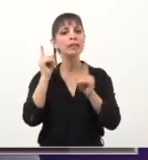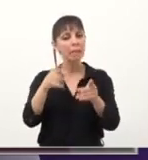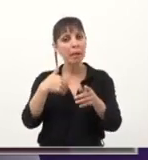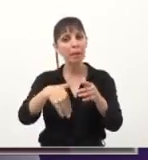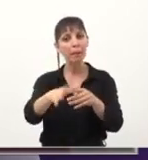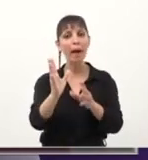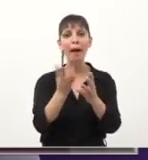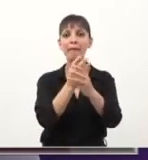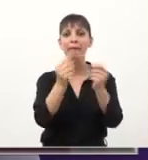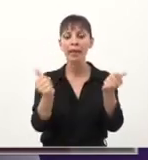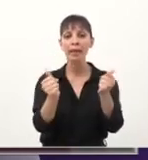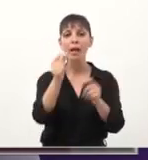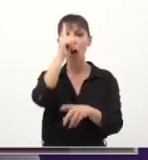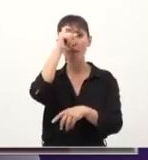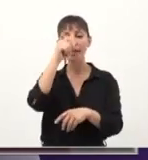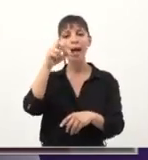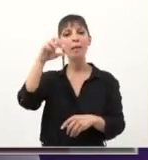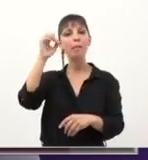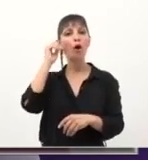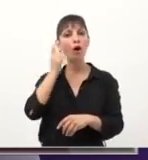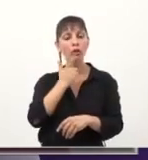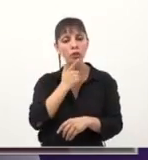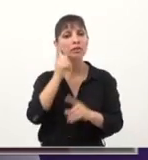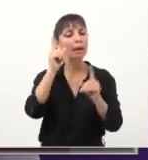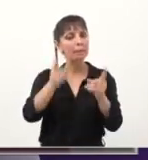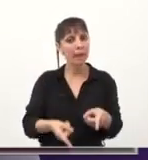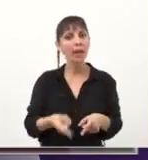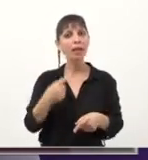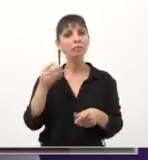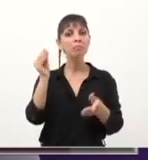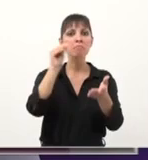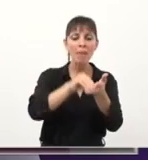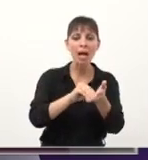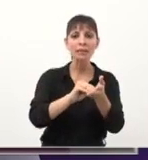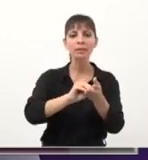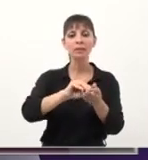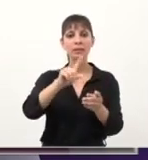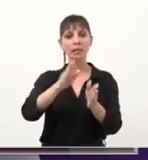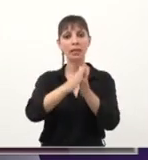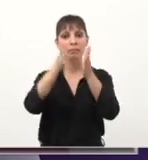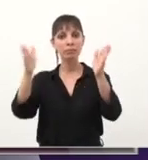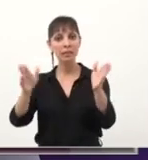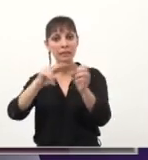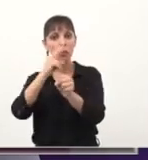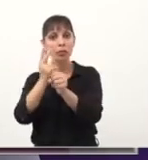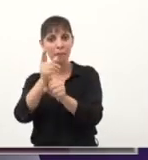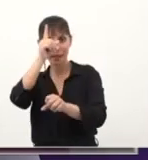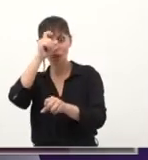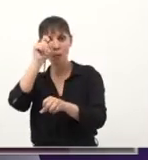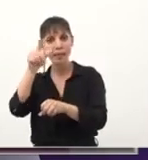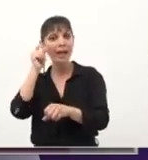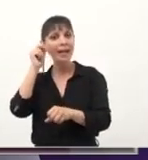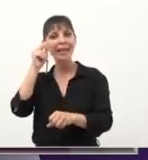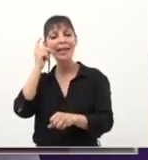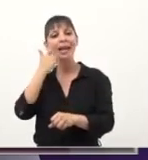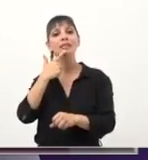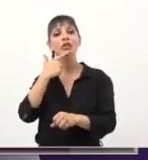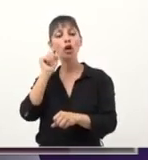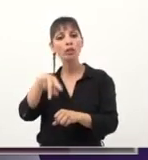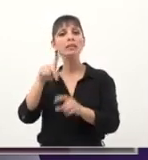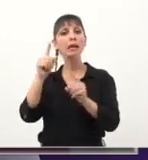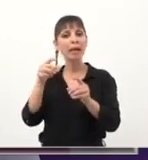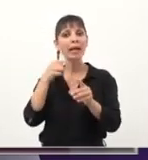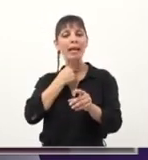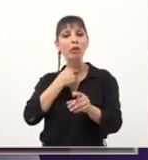de reclamo, el Hospital Cobos. Acabamos de sumar la segunda parte del Grierson y ya está la obra para completarlo como un hospital